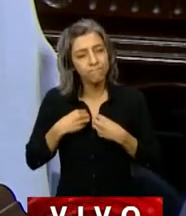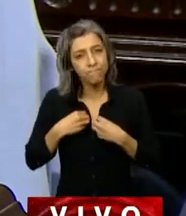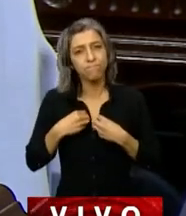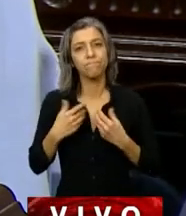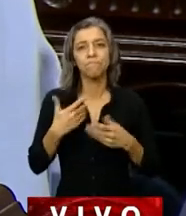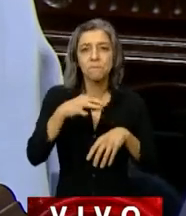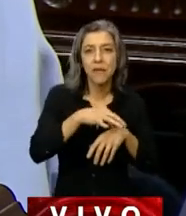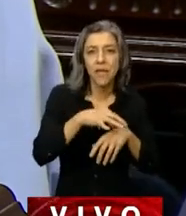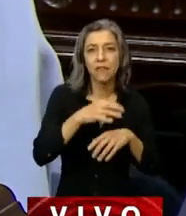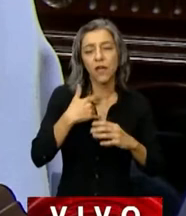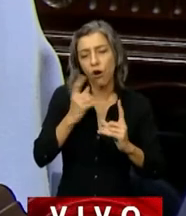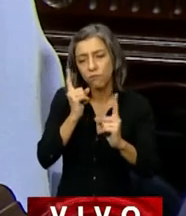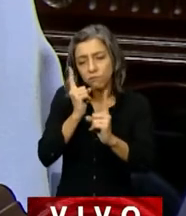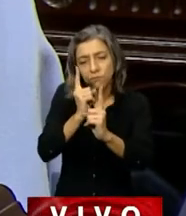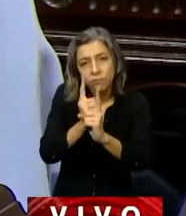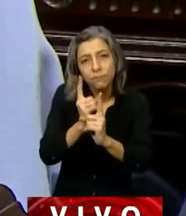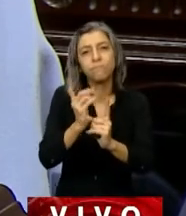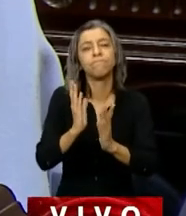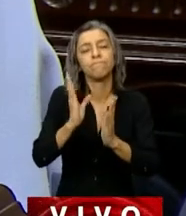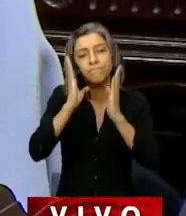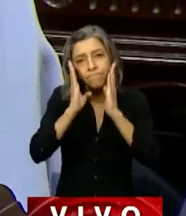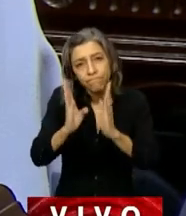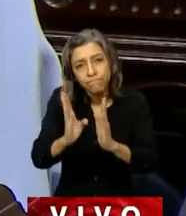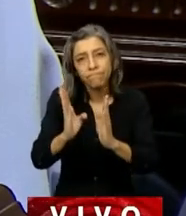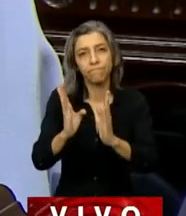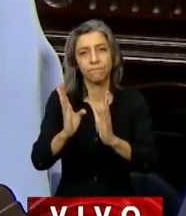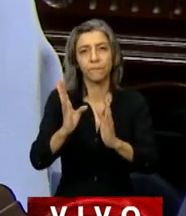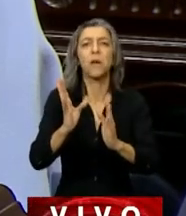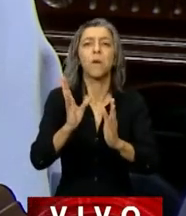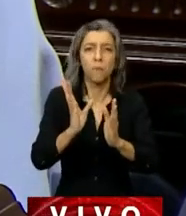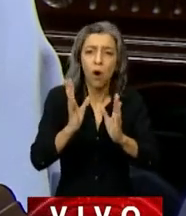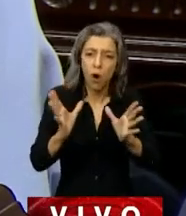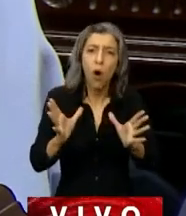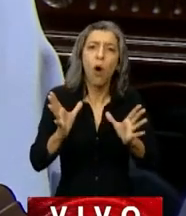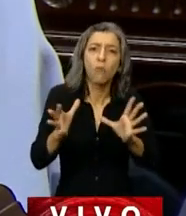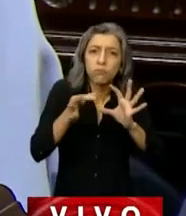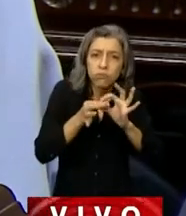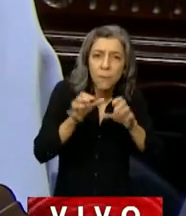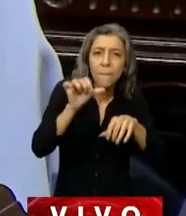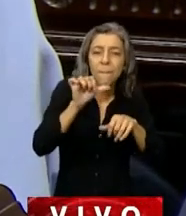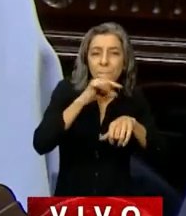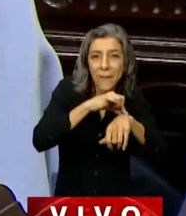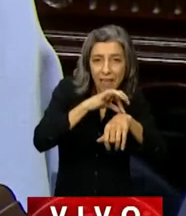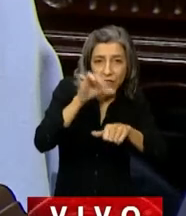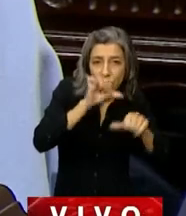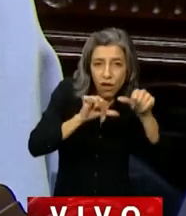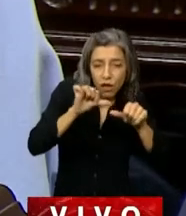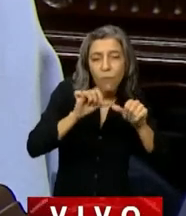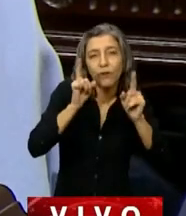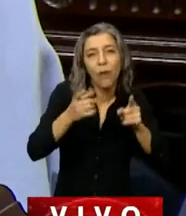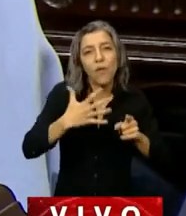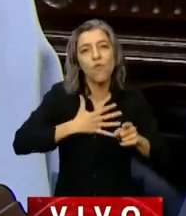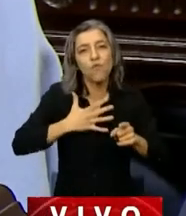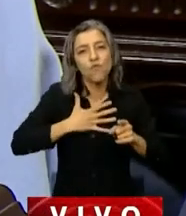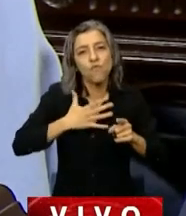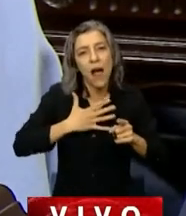compasión, pero basado en un método científico. Y hace en esta visión humanizada que